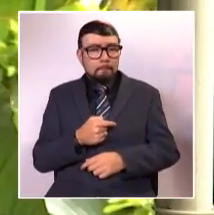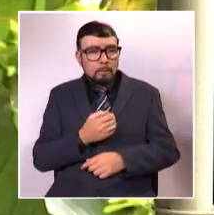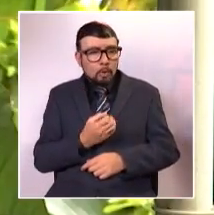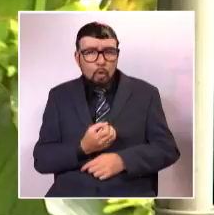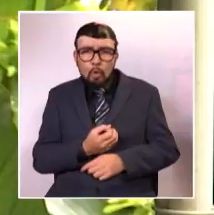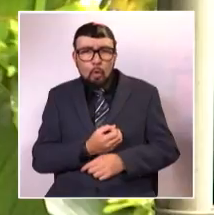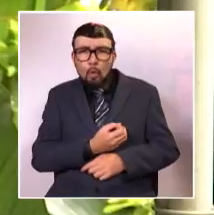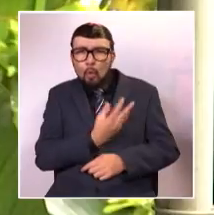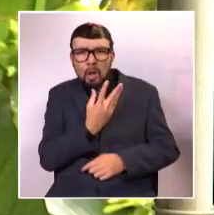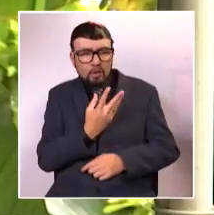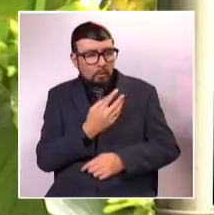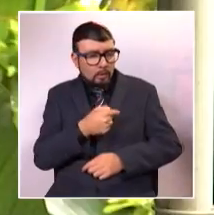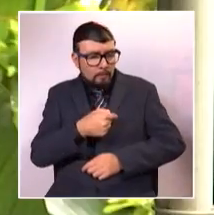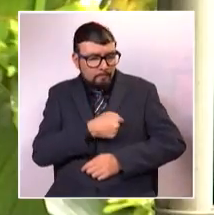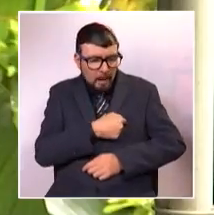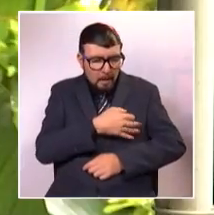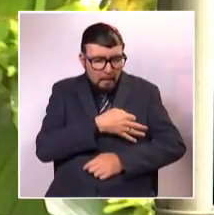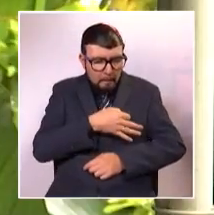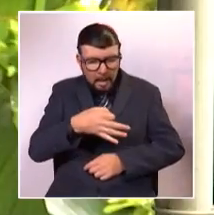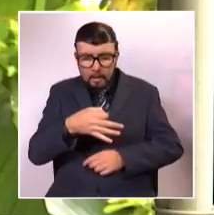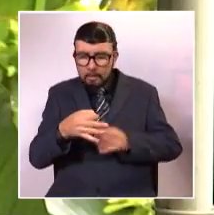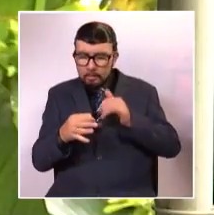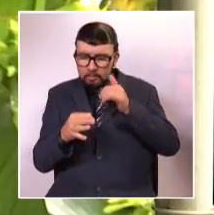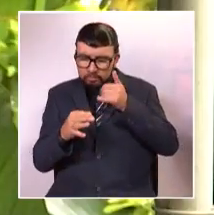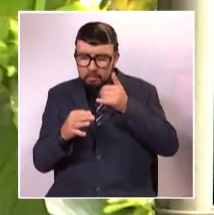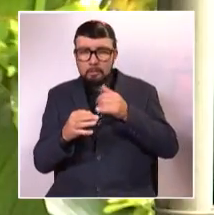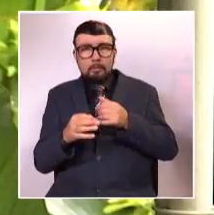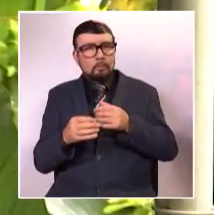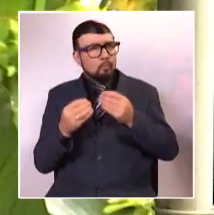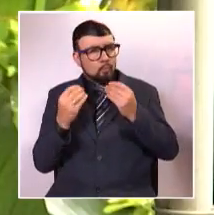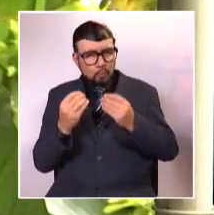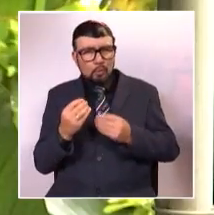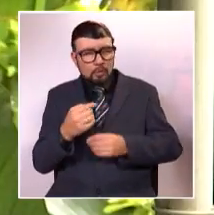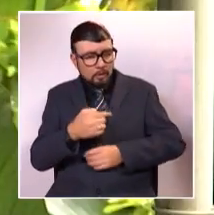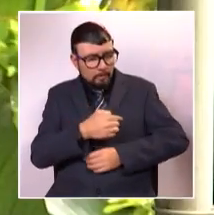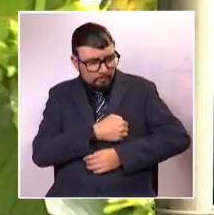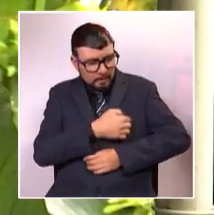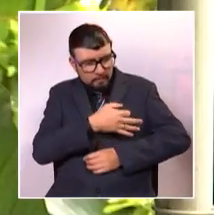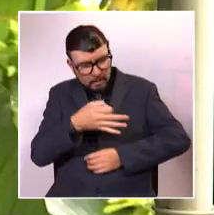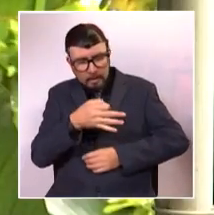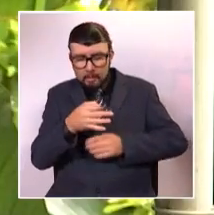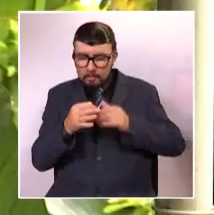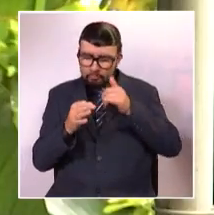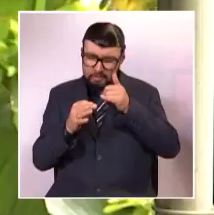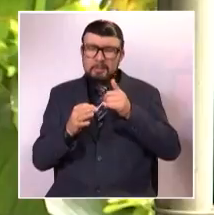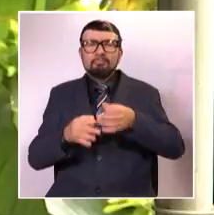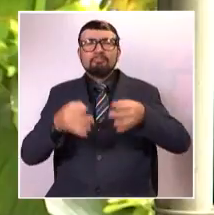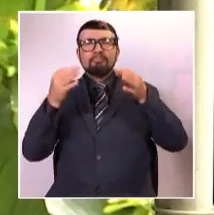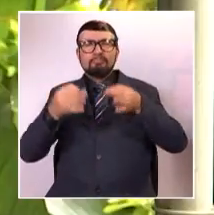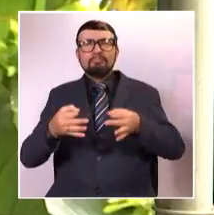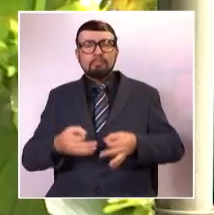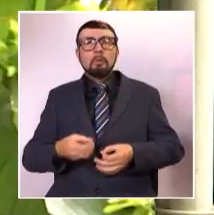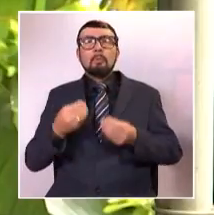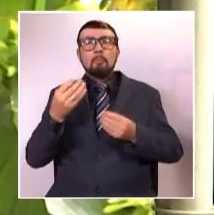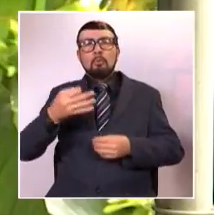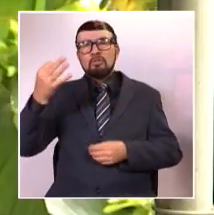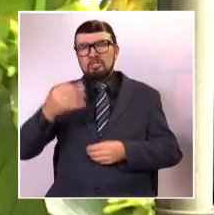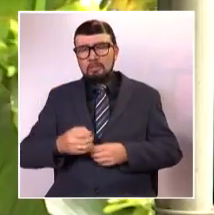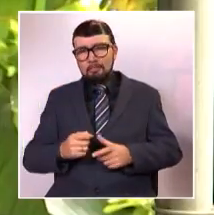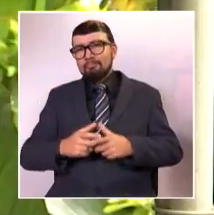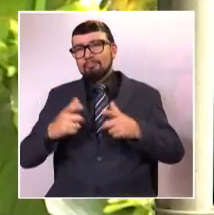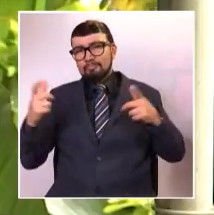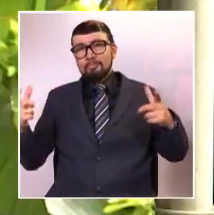casos que se puncionan, se llega a un muy alto número de diagnósticos certeros, y que esos diagnósticos certeros